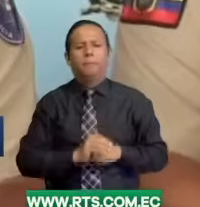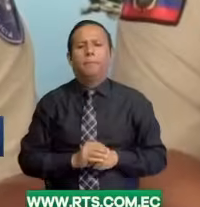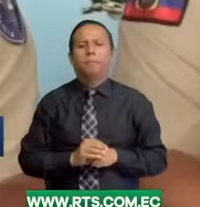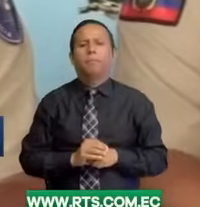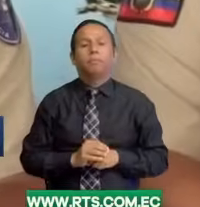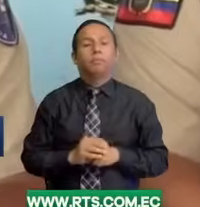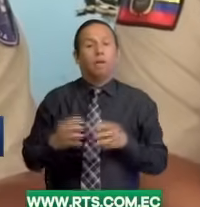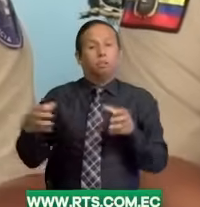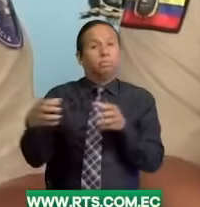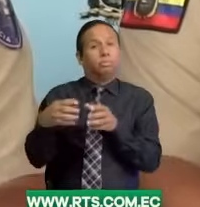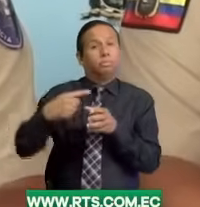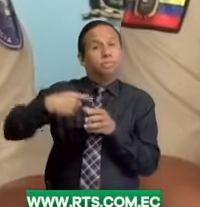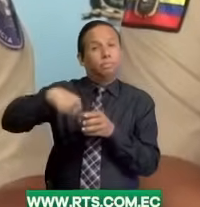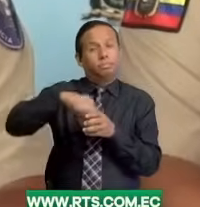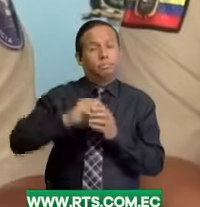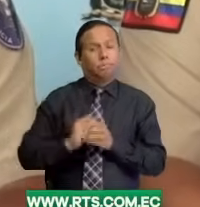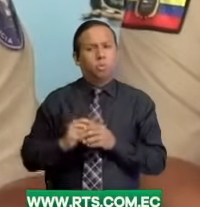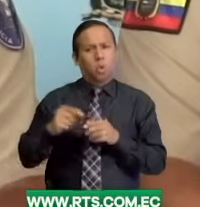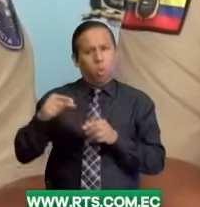del ULCO, mientras